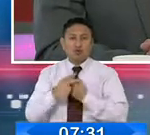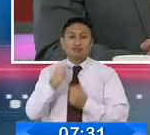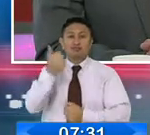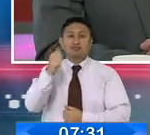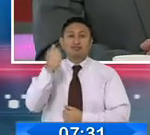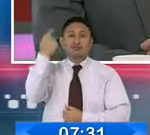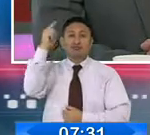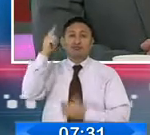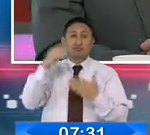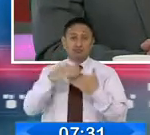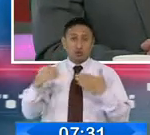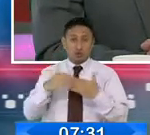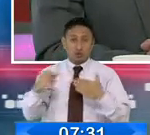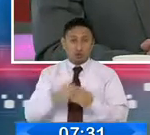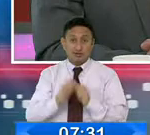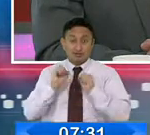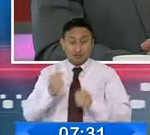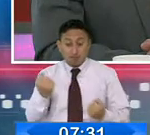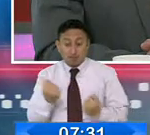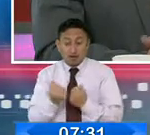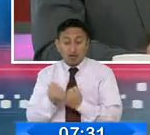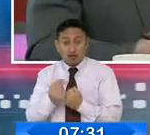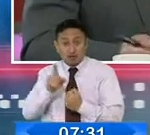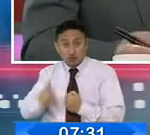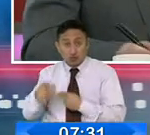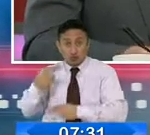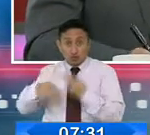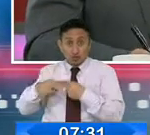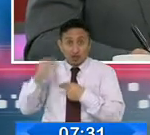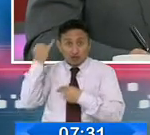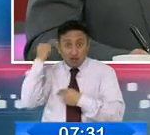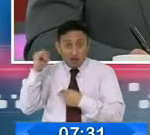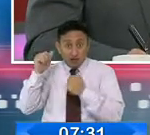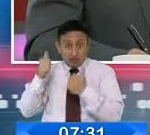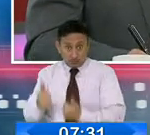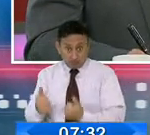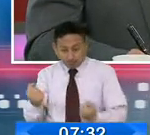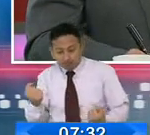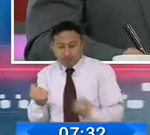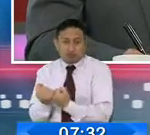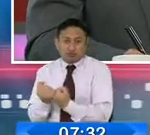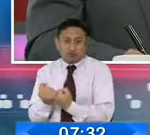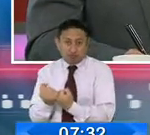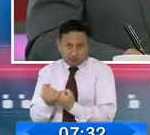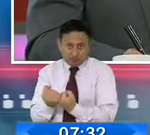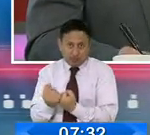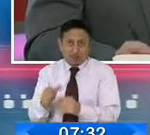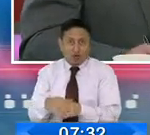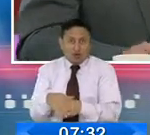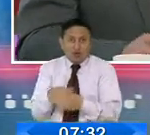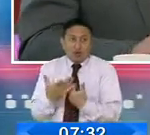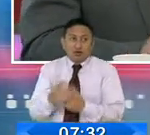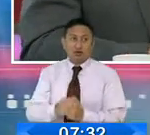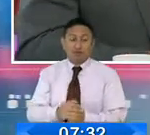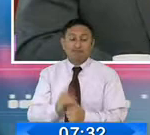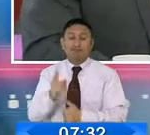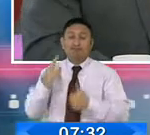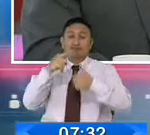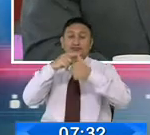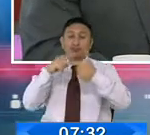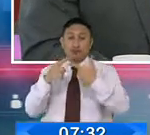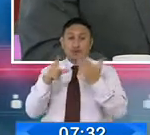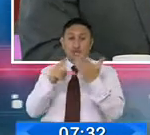millones de dólares para financiar e impulsar la innovación productiva mediante la utilización de dos instrumentos